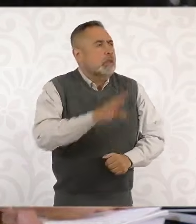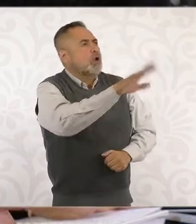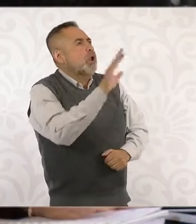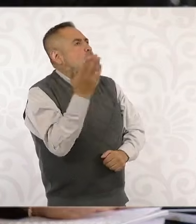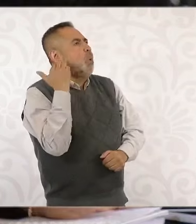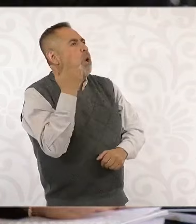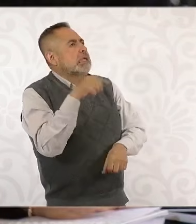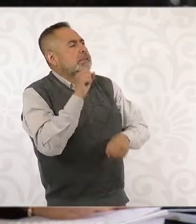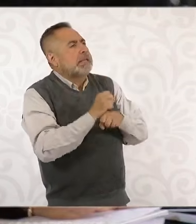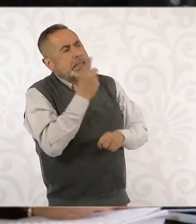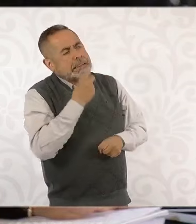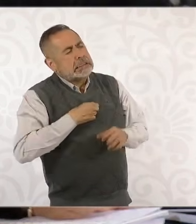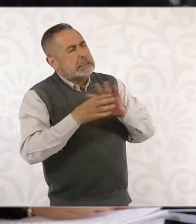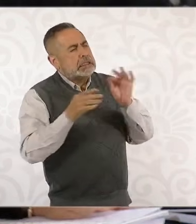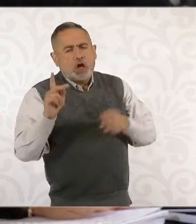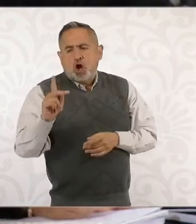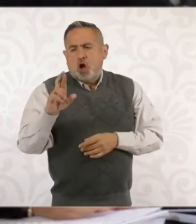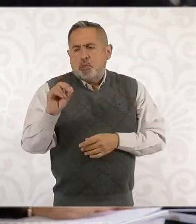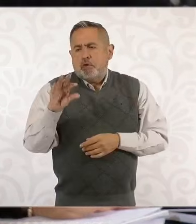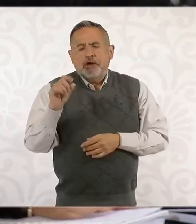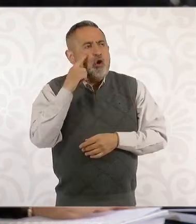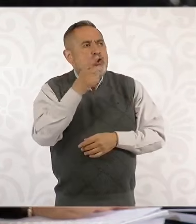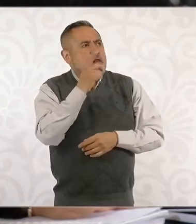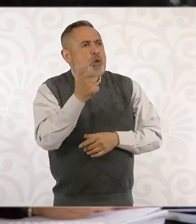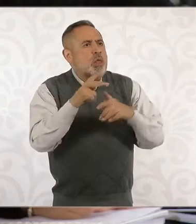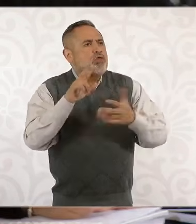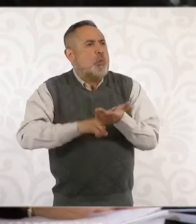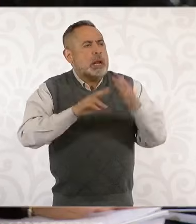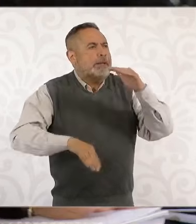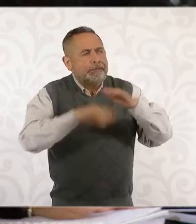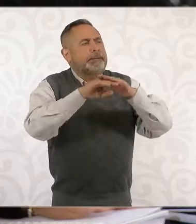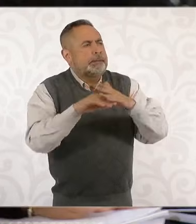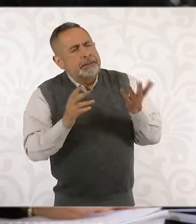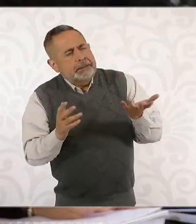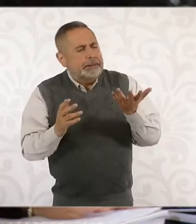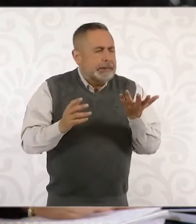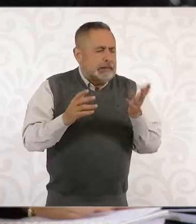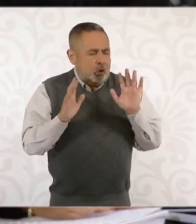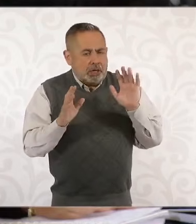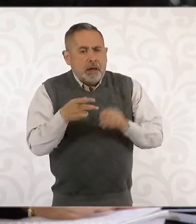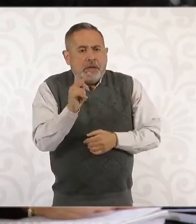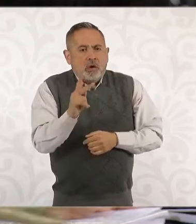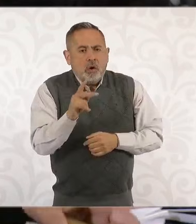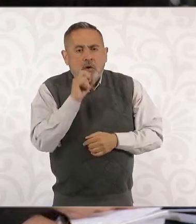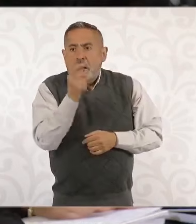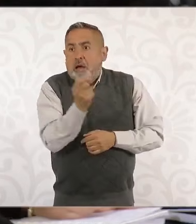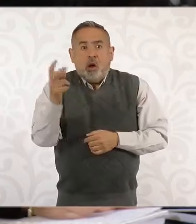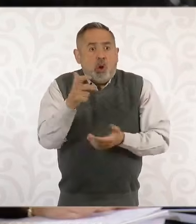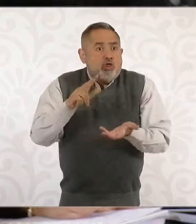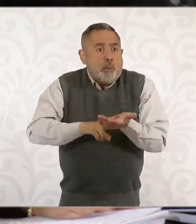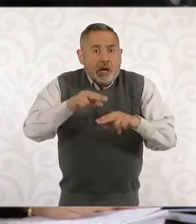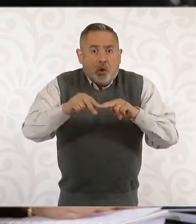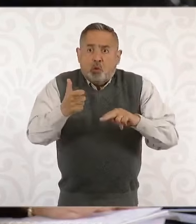decías que ustedes en la Profeco no establecen tope de precios, ¿no? En este caso, pero también llegan a ser excesivos los precios